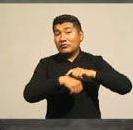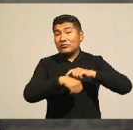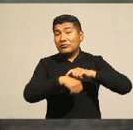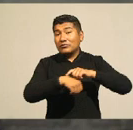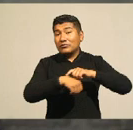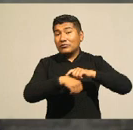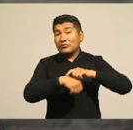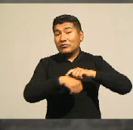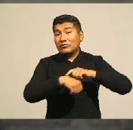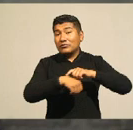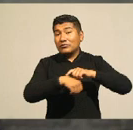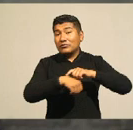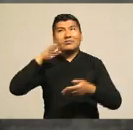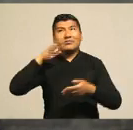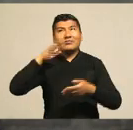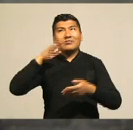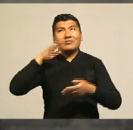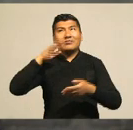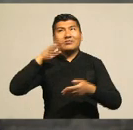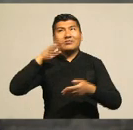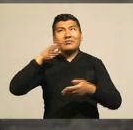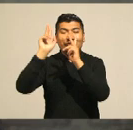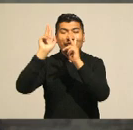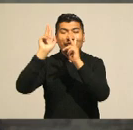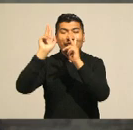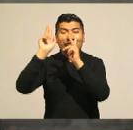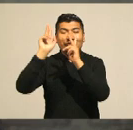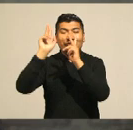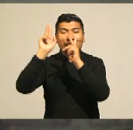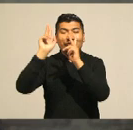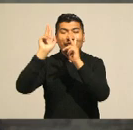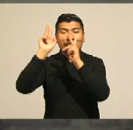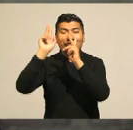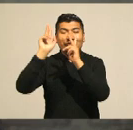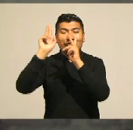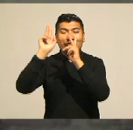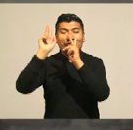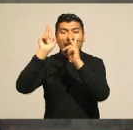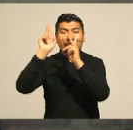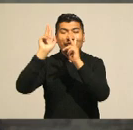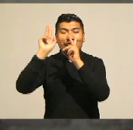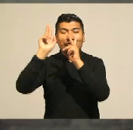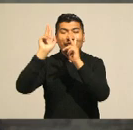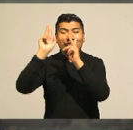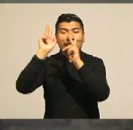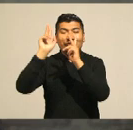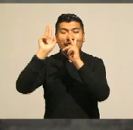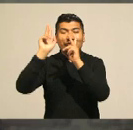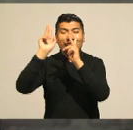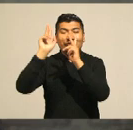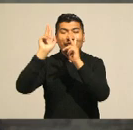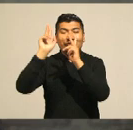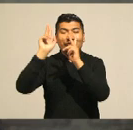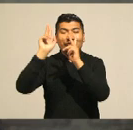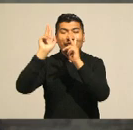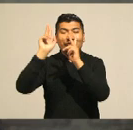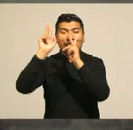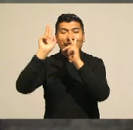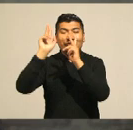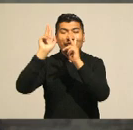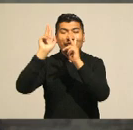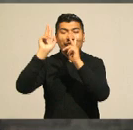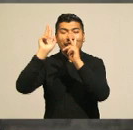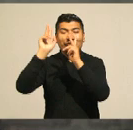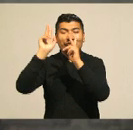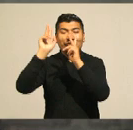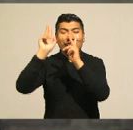saciaré de tu presencia. Queridos hermanos, hemos despertado esta mañana, estamos en la presencia